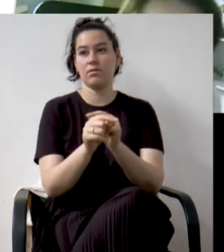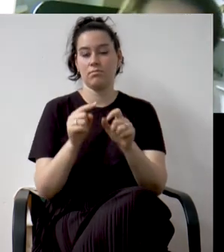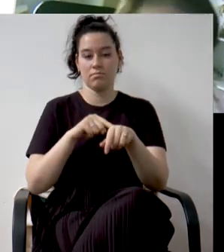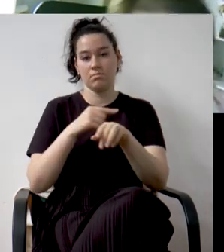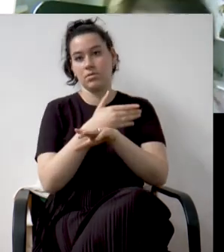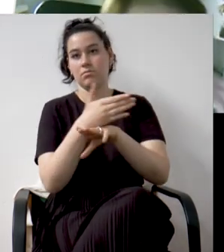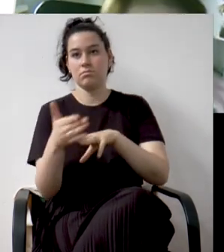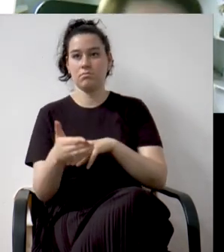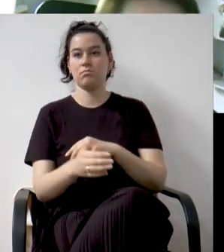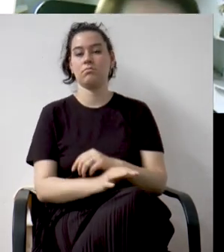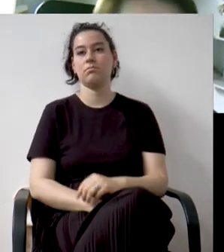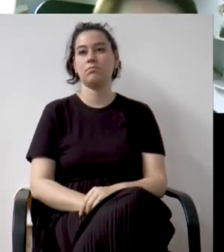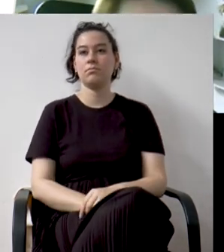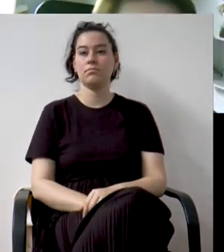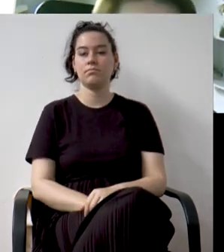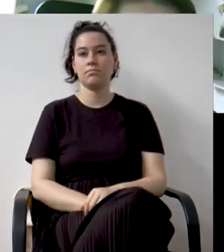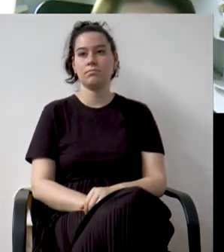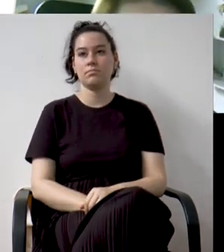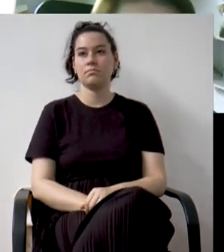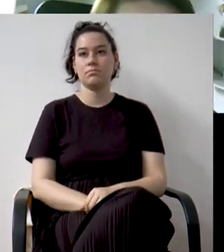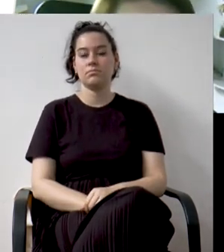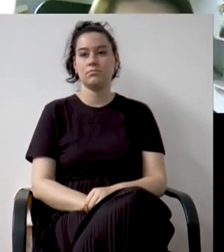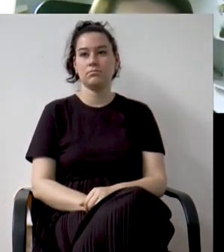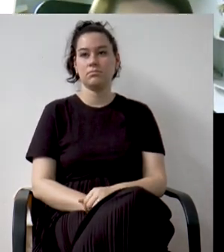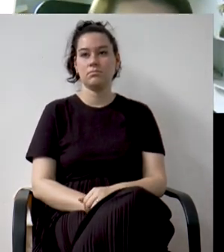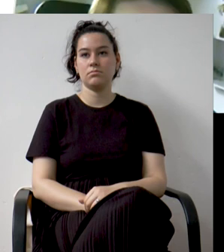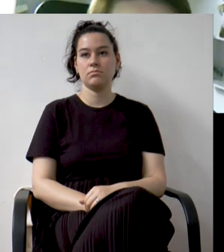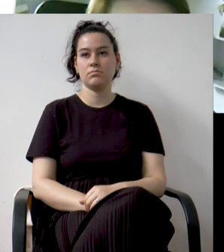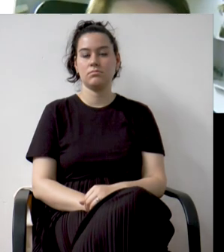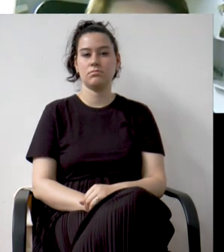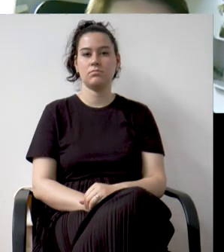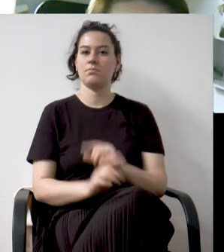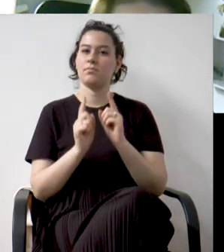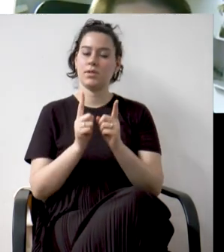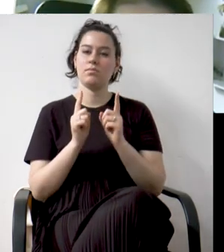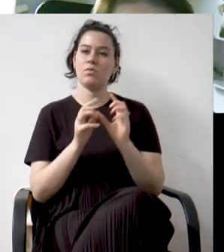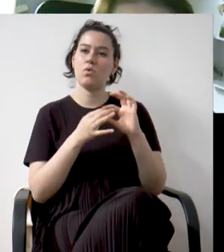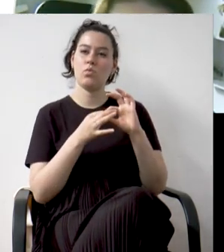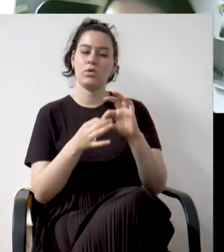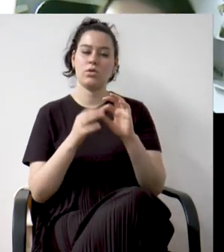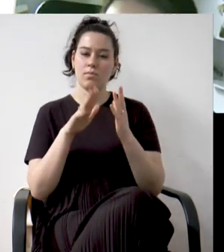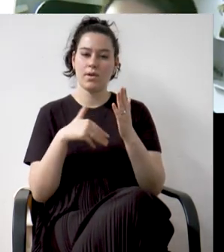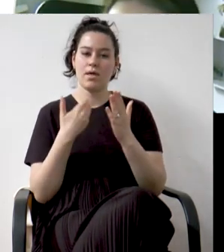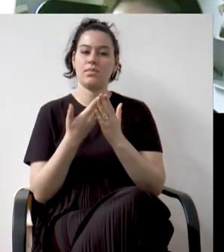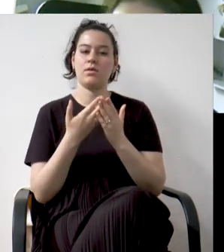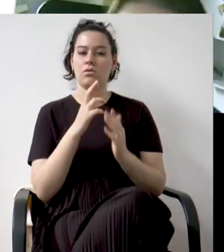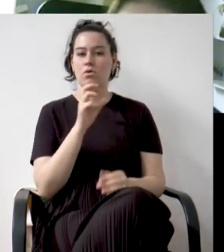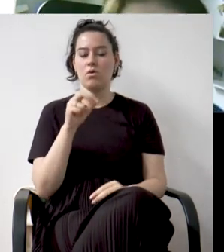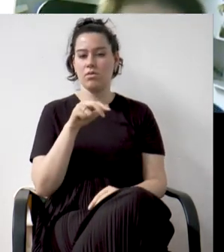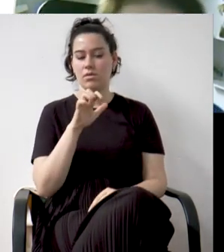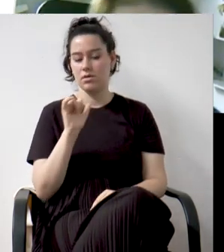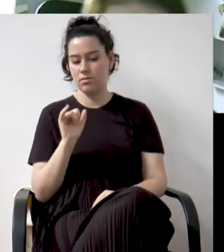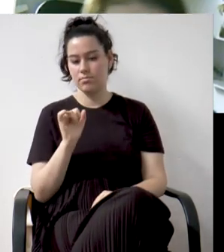poco pasados en la hora. Yo iba un poco en el sentido de lo que acaba de plantear Ronnie